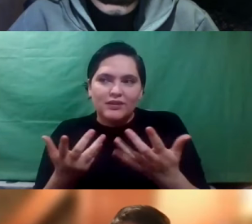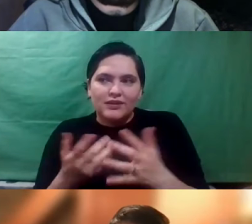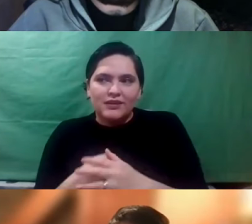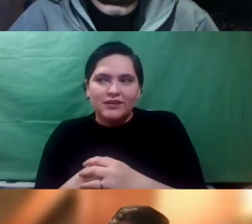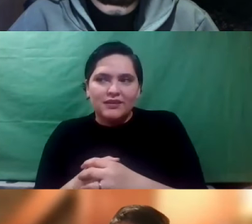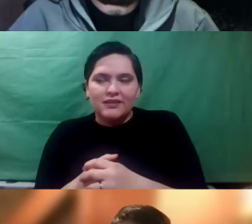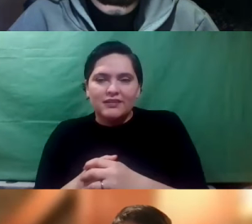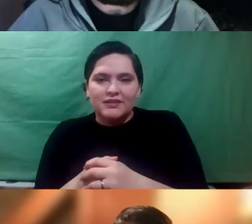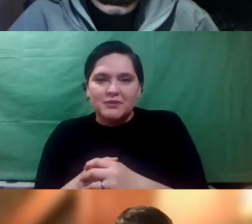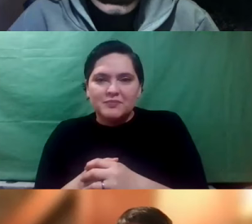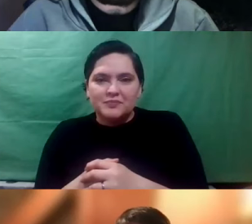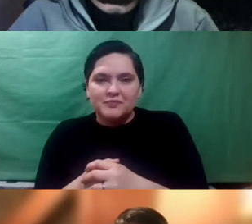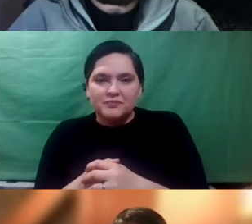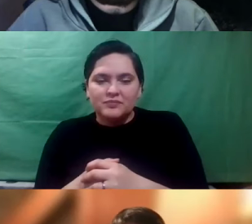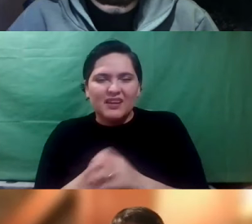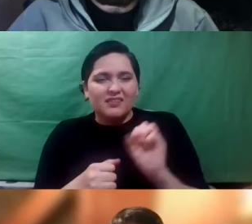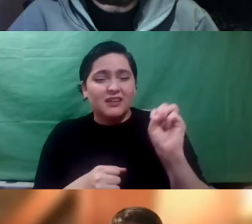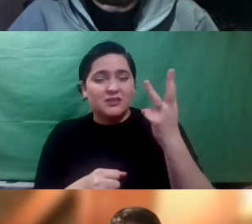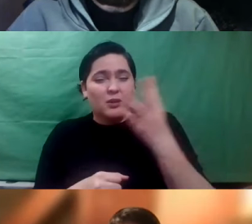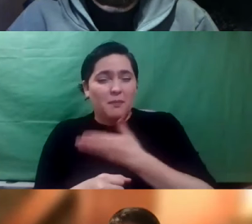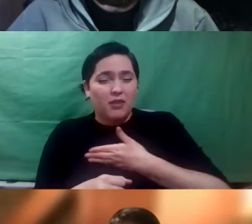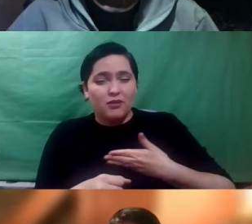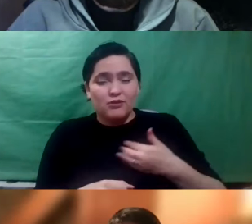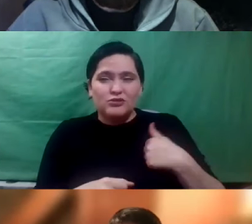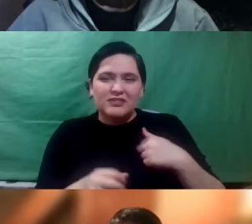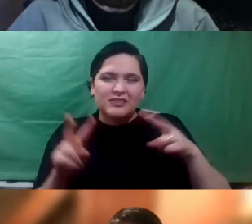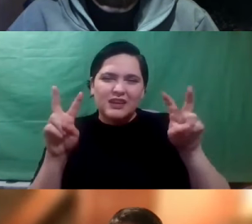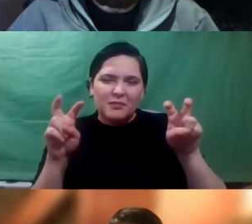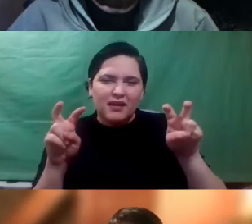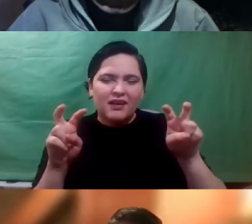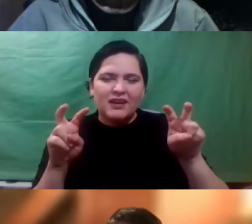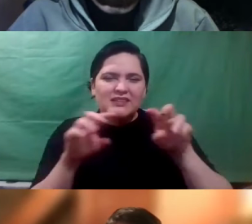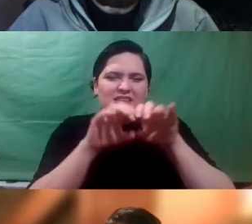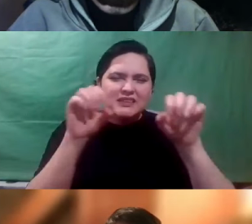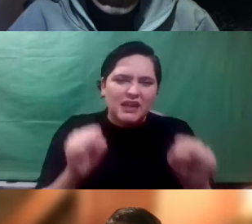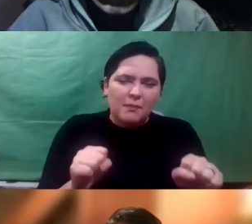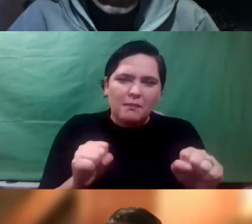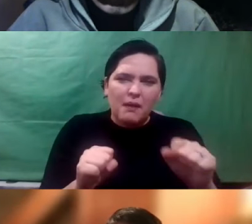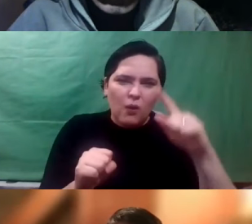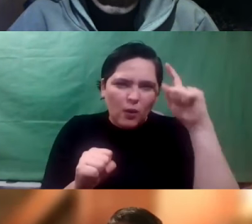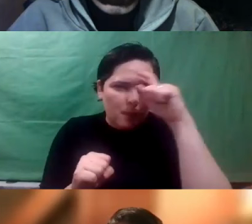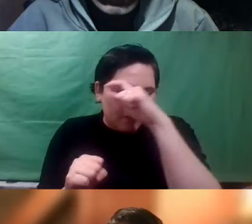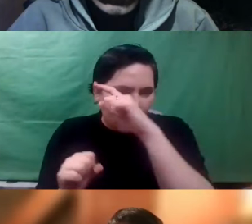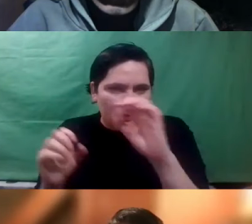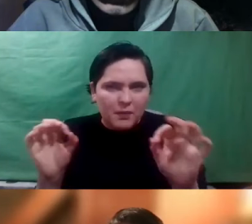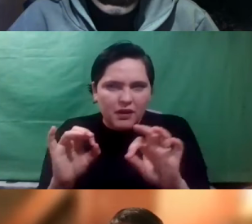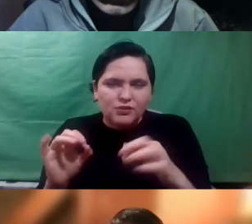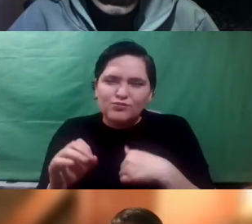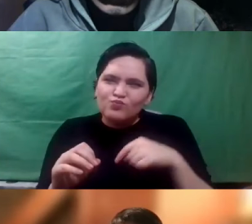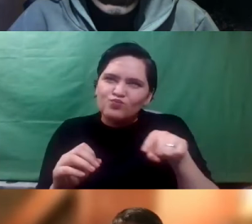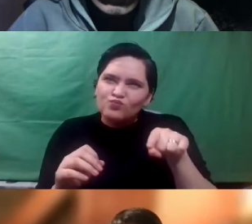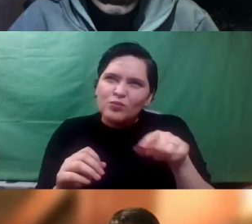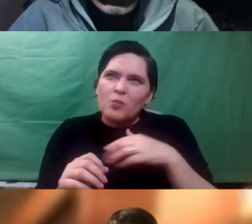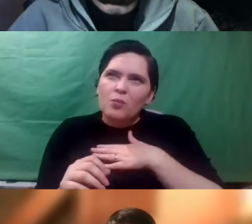como que en tercero medio tuve que debatir sobre un tema de sistemas complejos y como que siempre estuve como con esa onda de como los